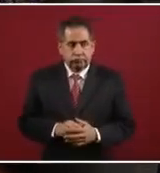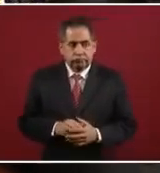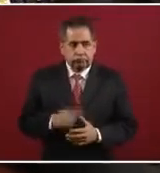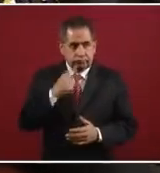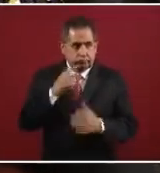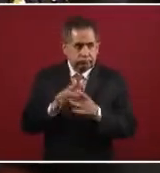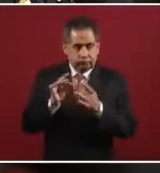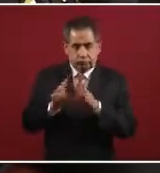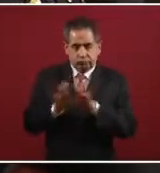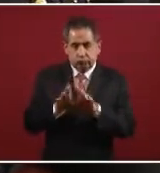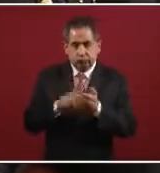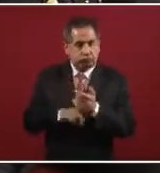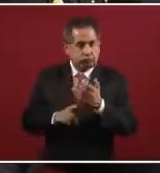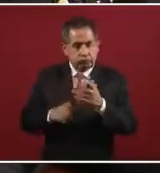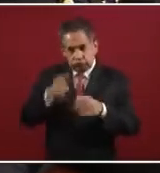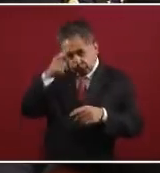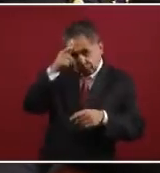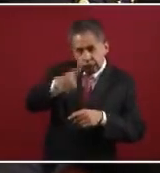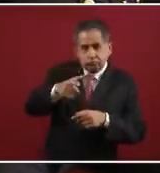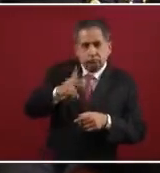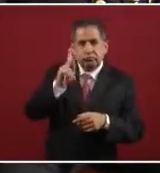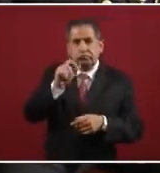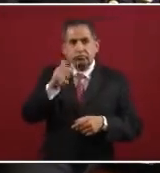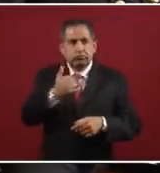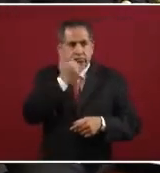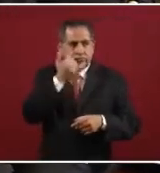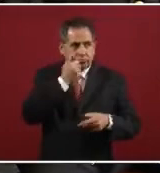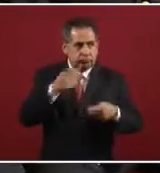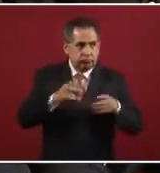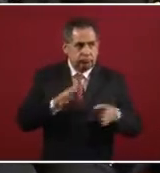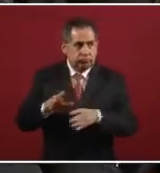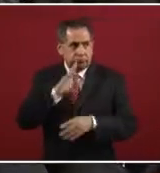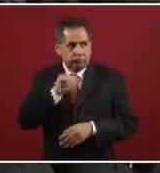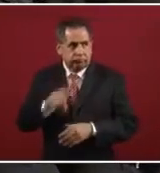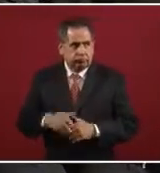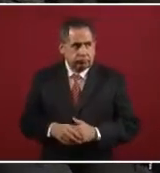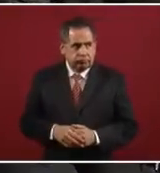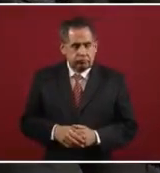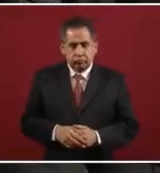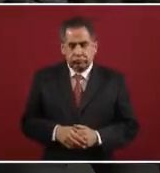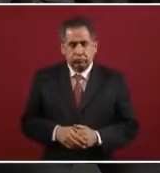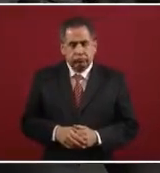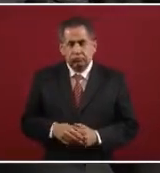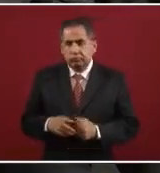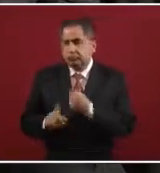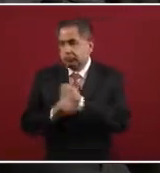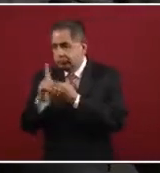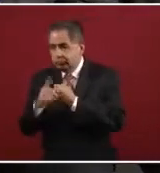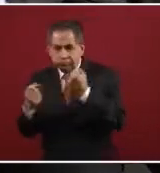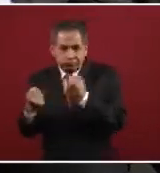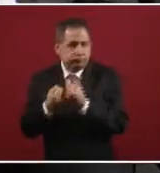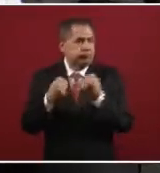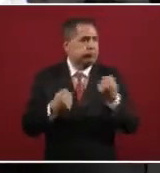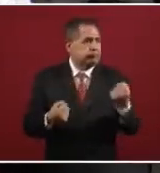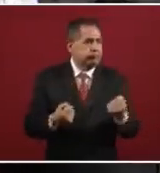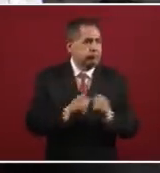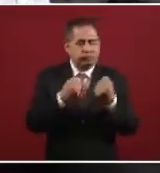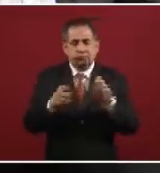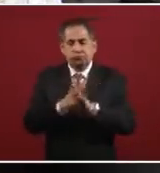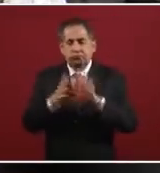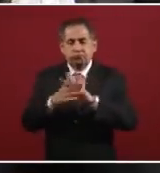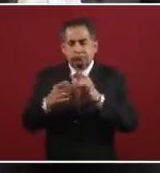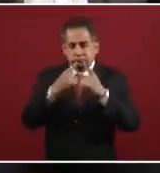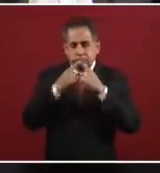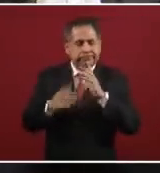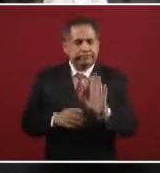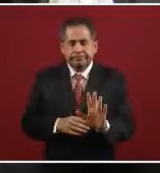visto, equivocadas, queriendo enfrentar la violencia con la violencia y